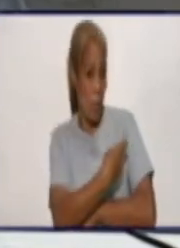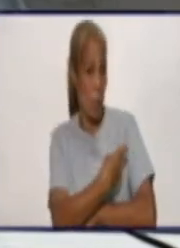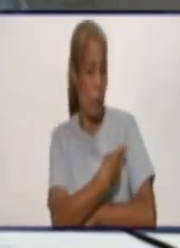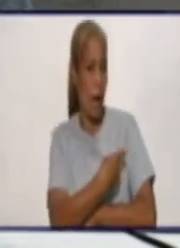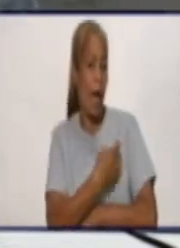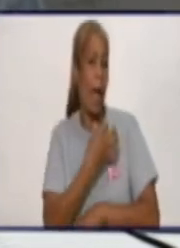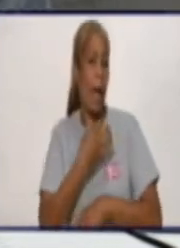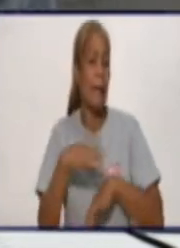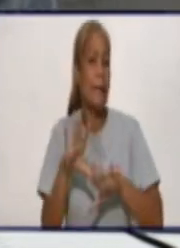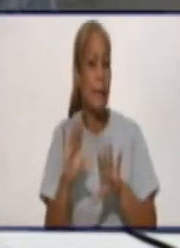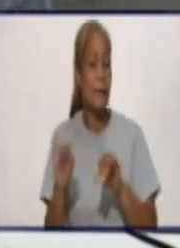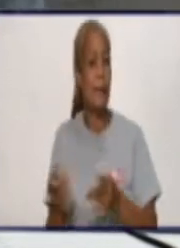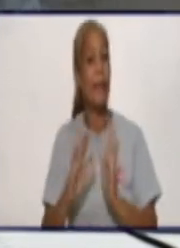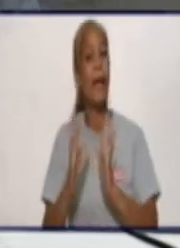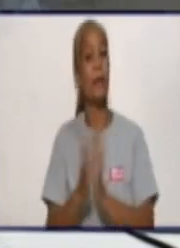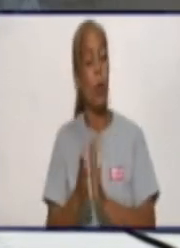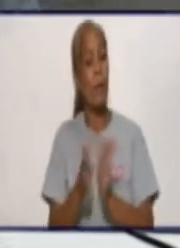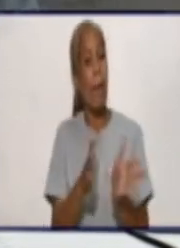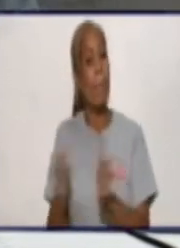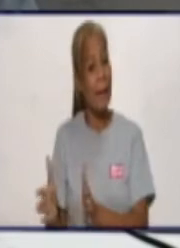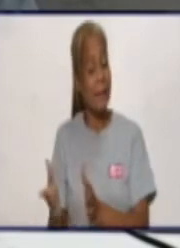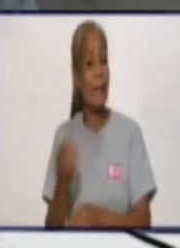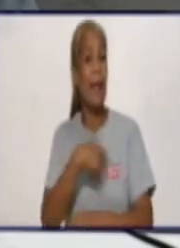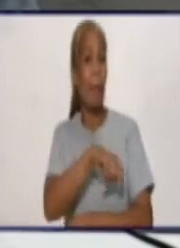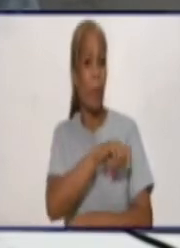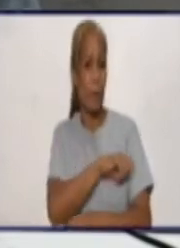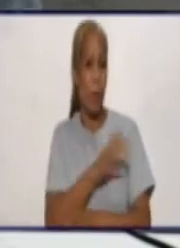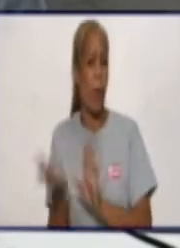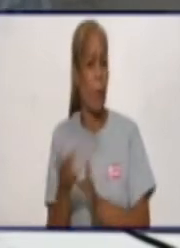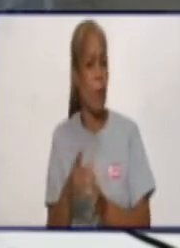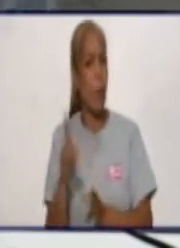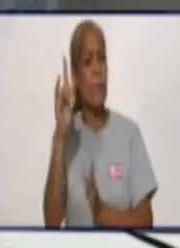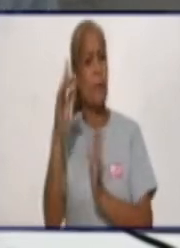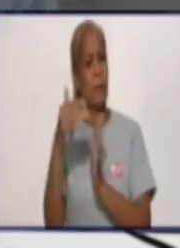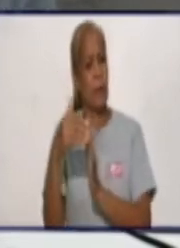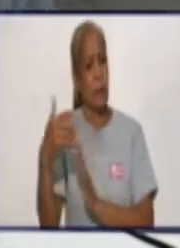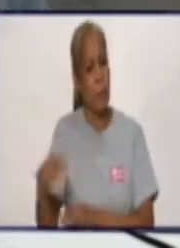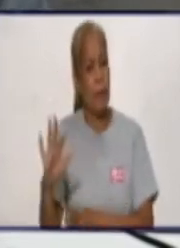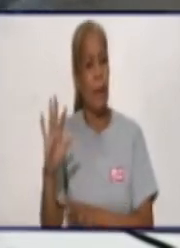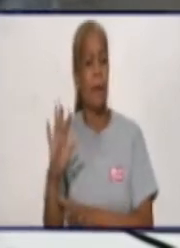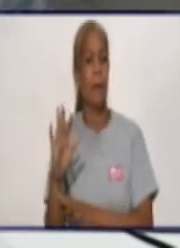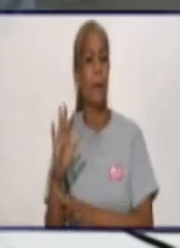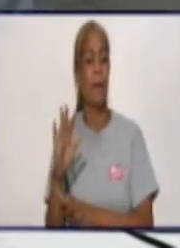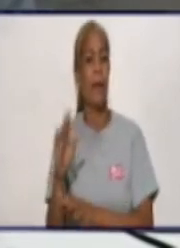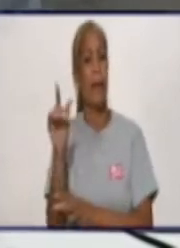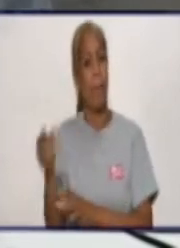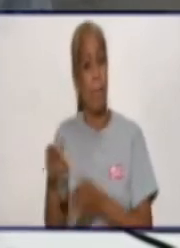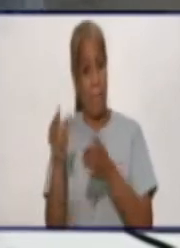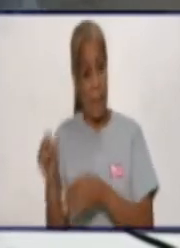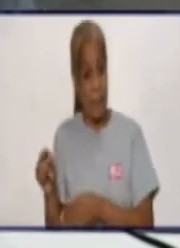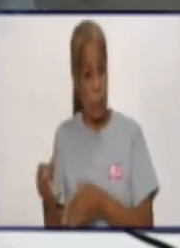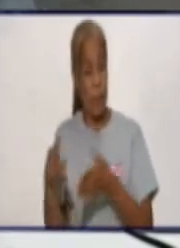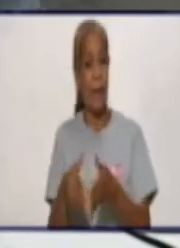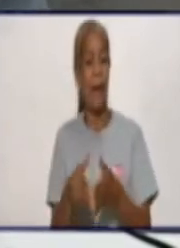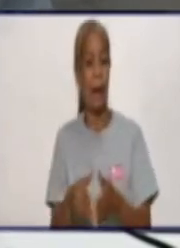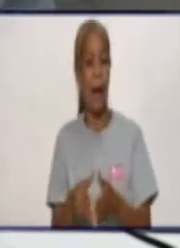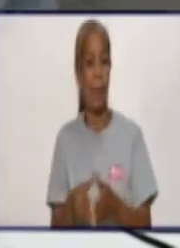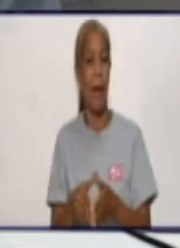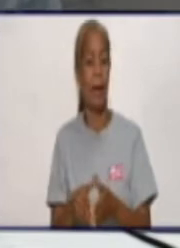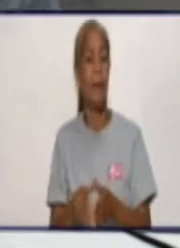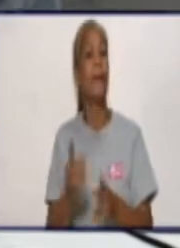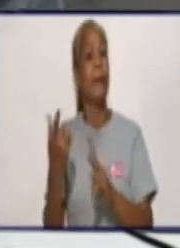inmunizado estamos hablando de casi 500.000 granmenses de unos 600 700 mil para cerrar un dato así que el pueblo